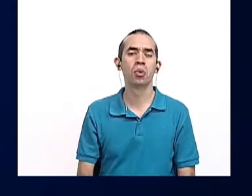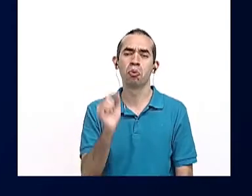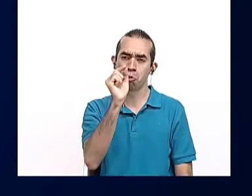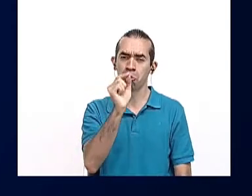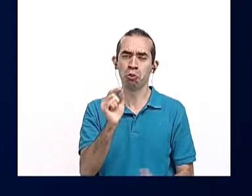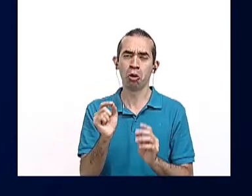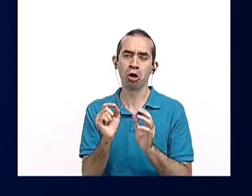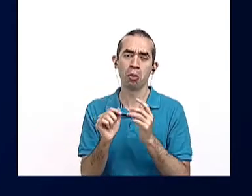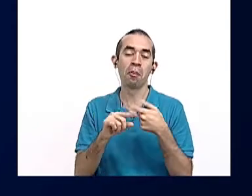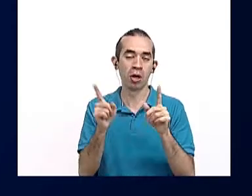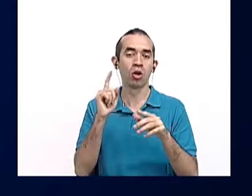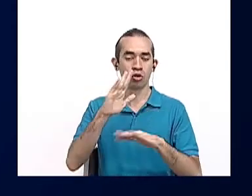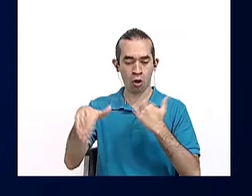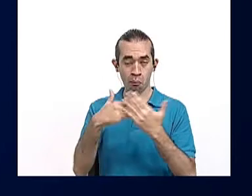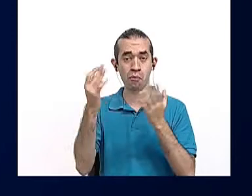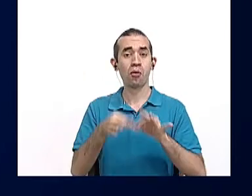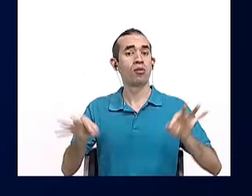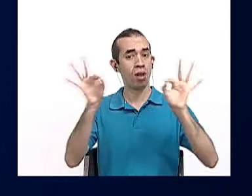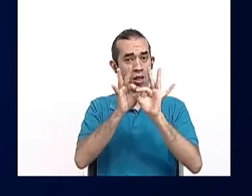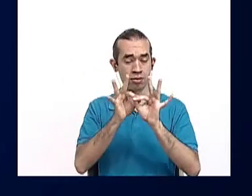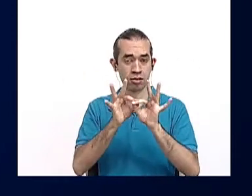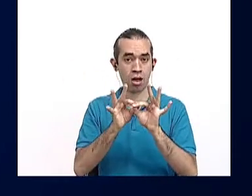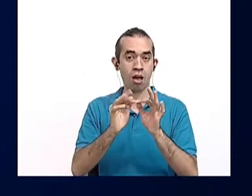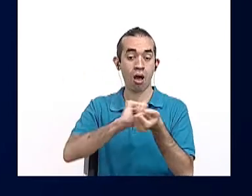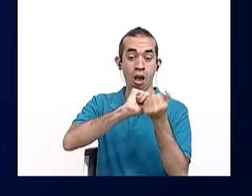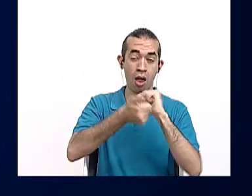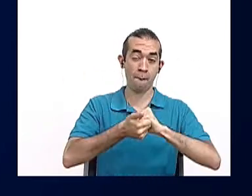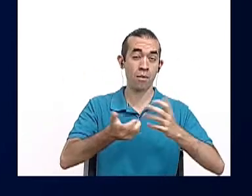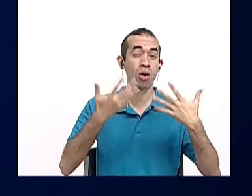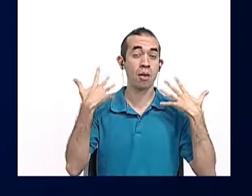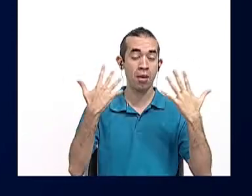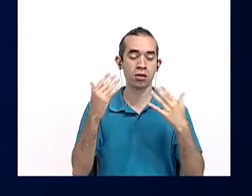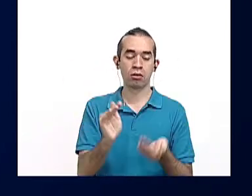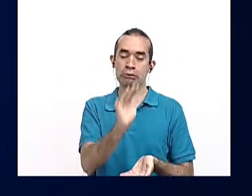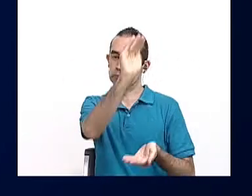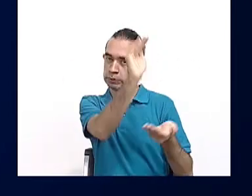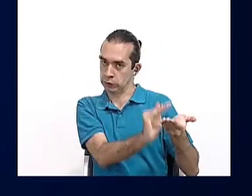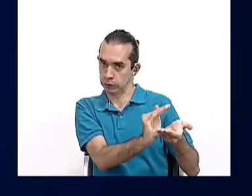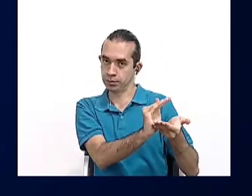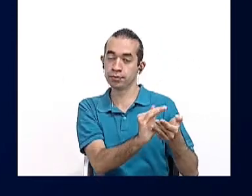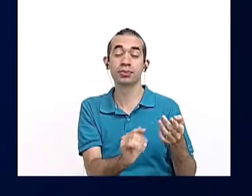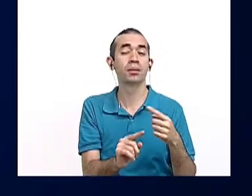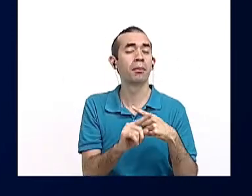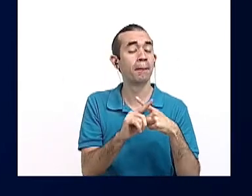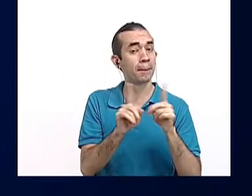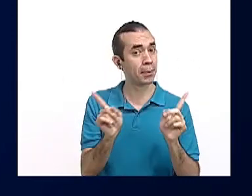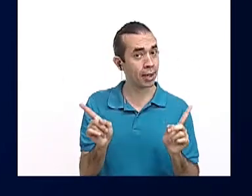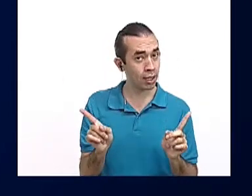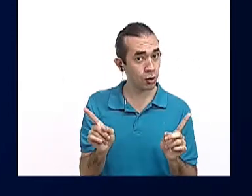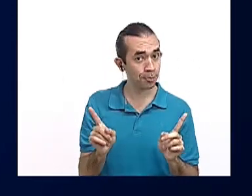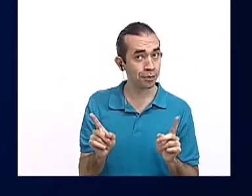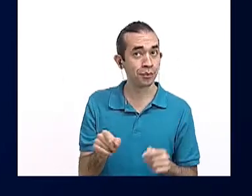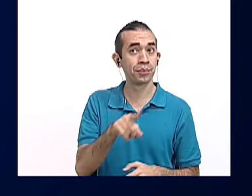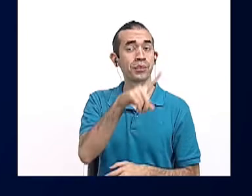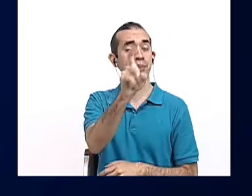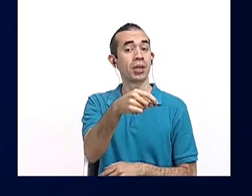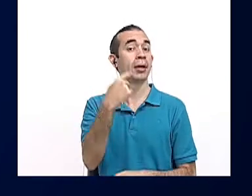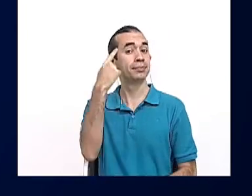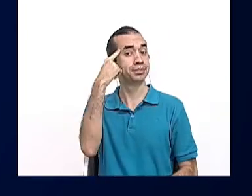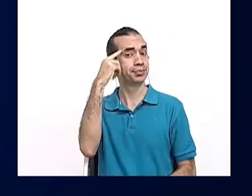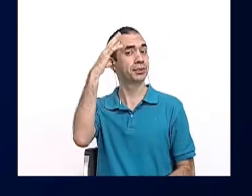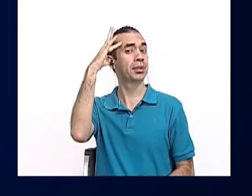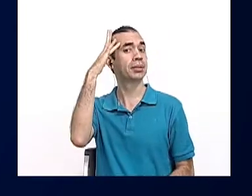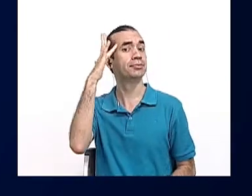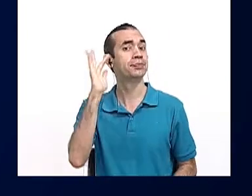todas cuentan para mitigar el cambio climático. Pero, ¿creen ustedes que el